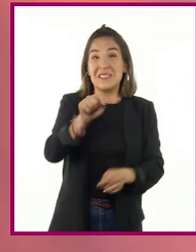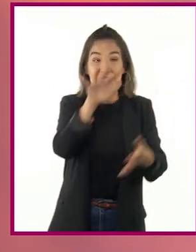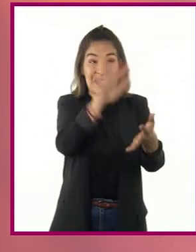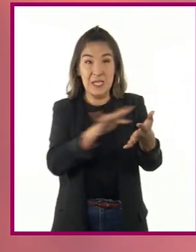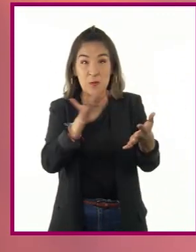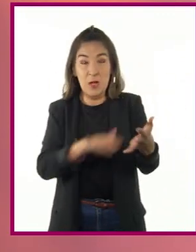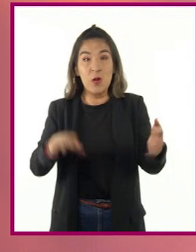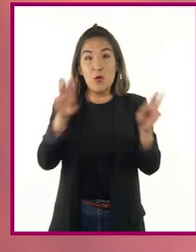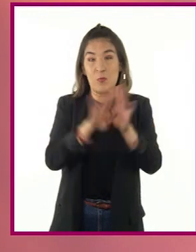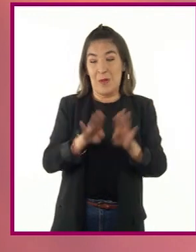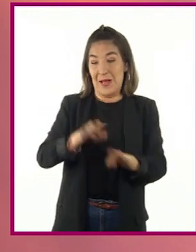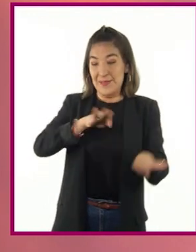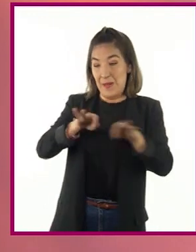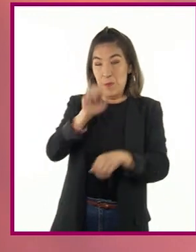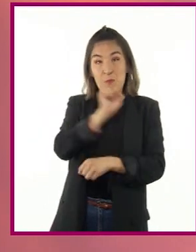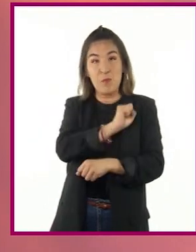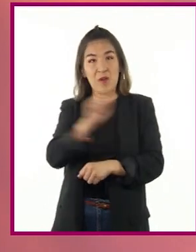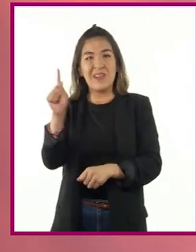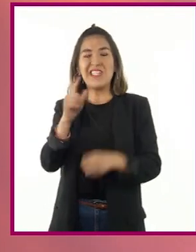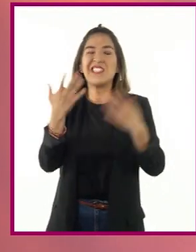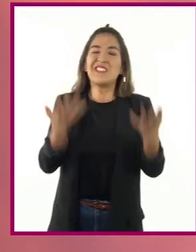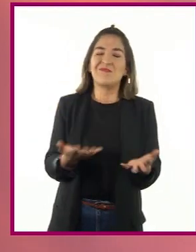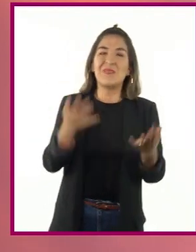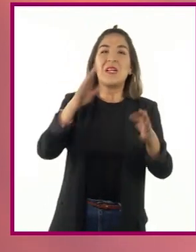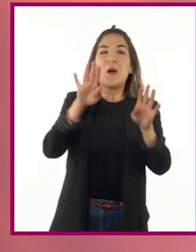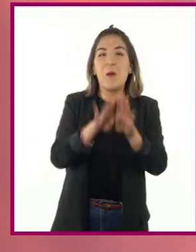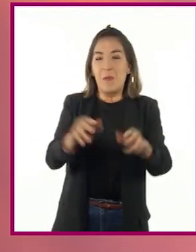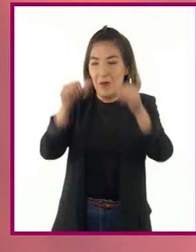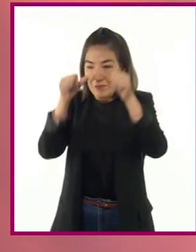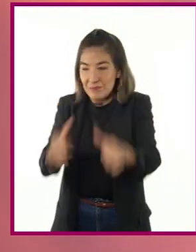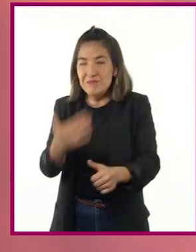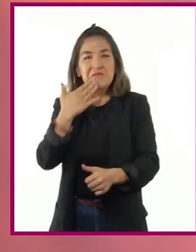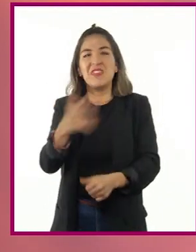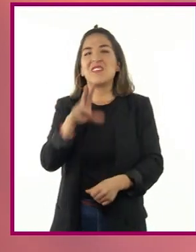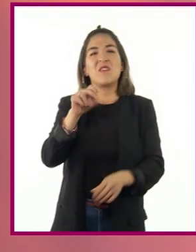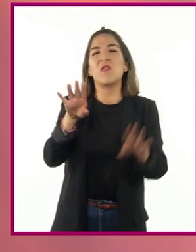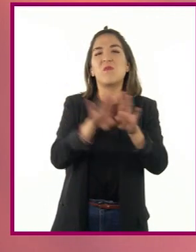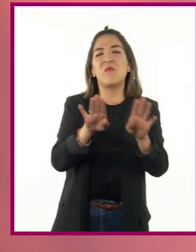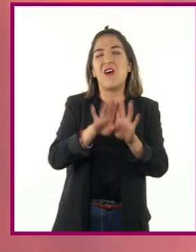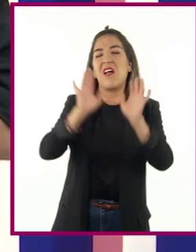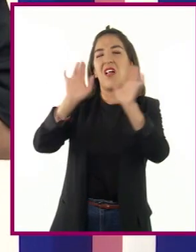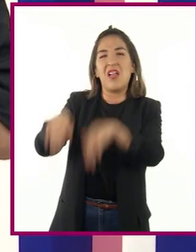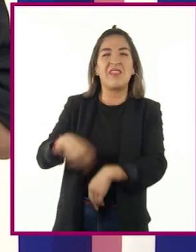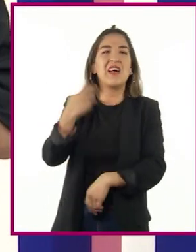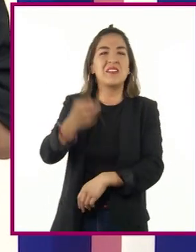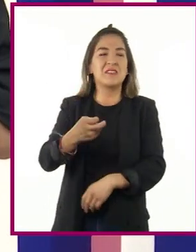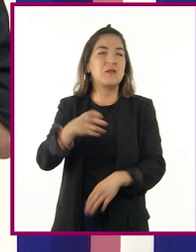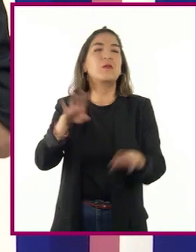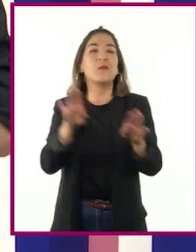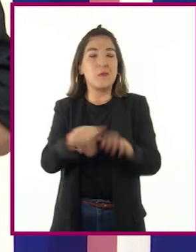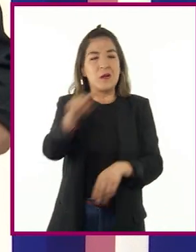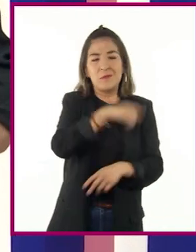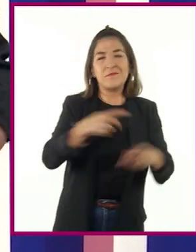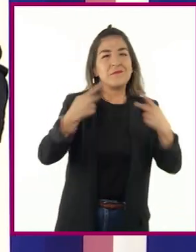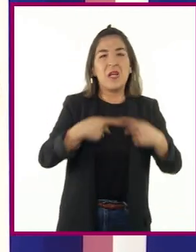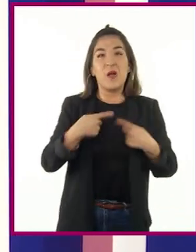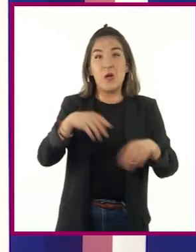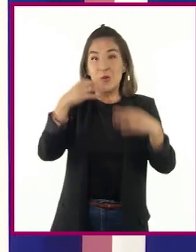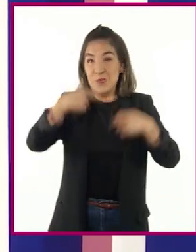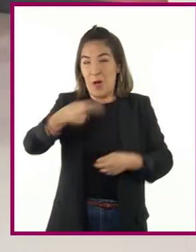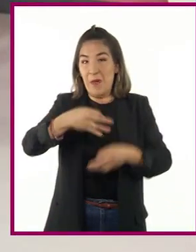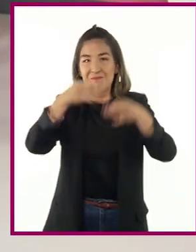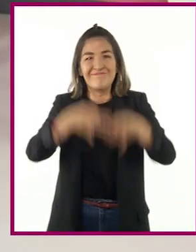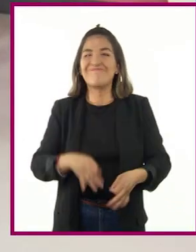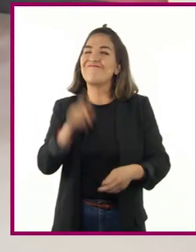como profesión ha sido menospreciada a lo largo de la historia, y eso ha llevado a muchos escritores a ocultarse detrás de un